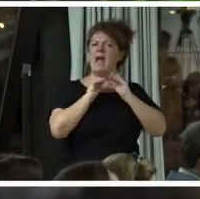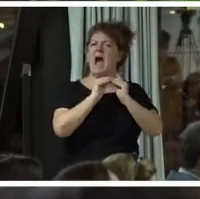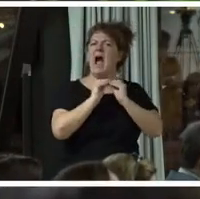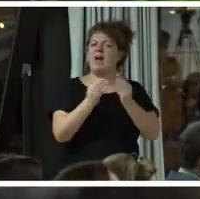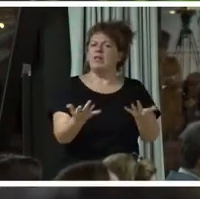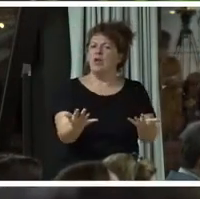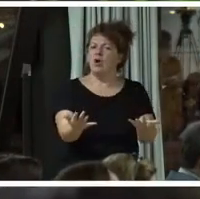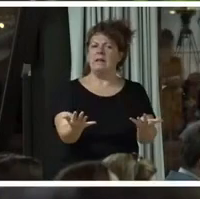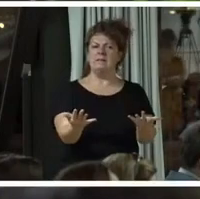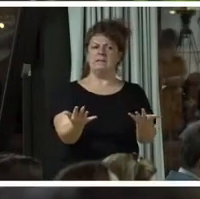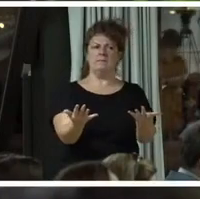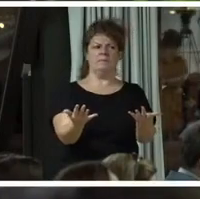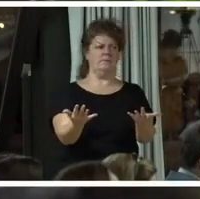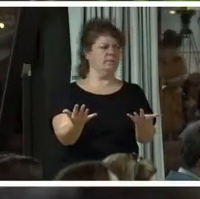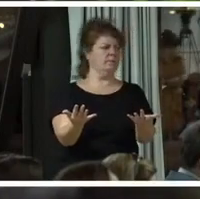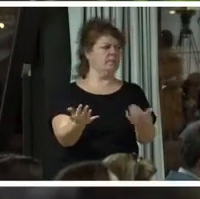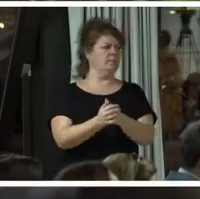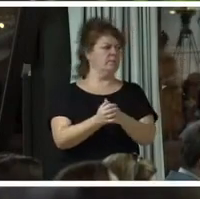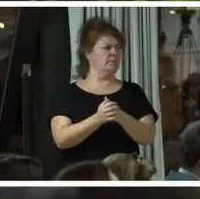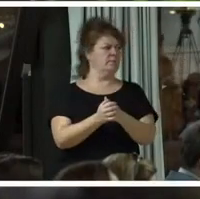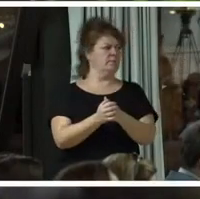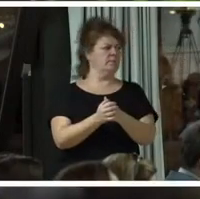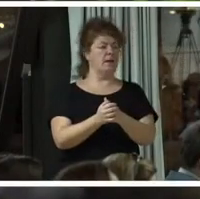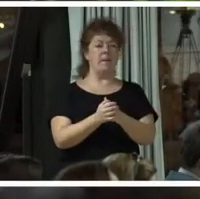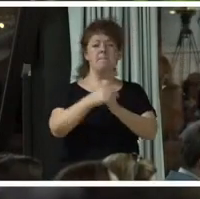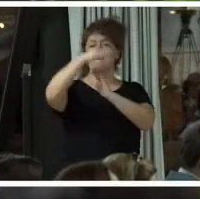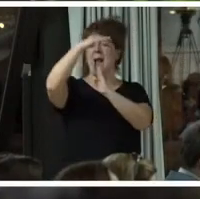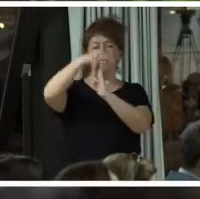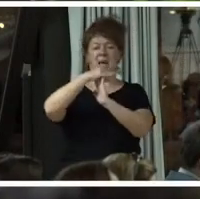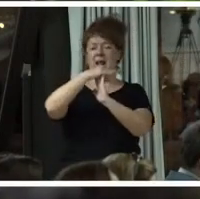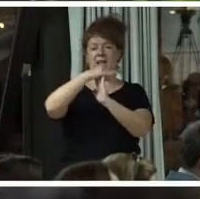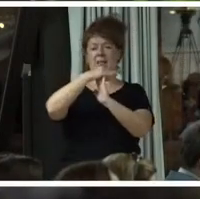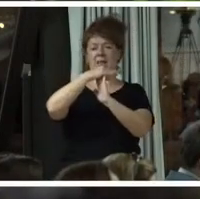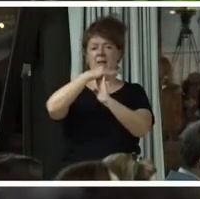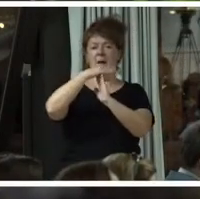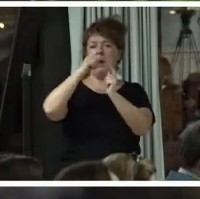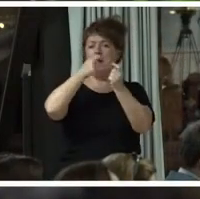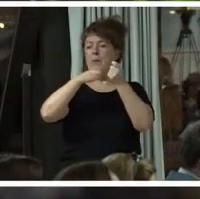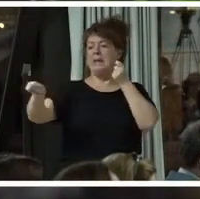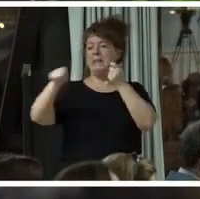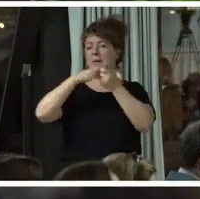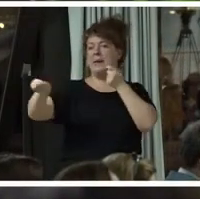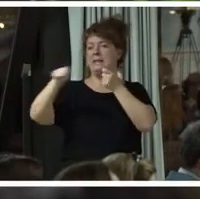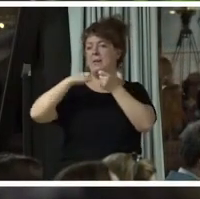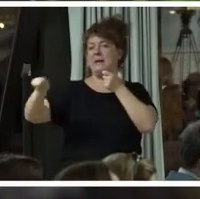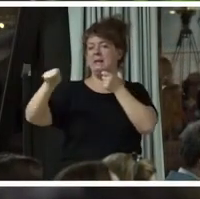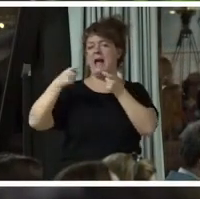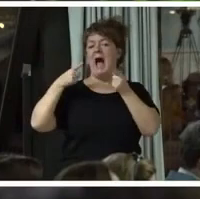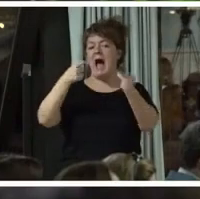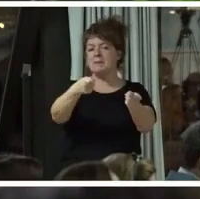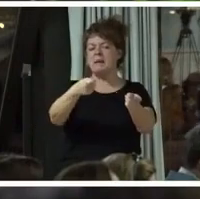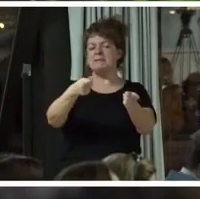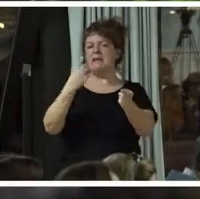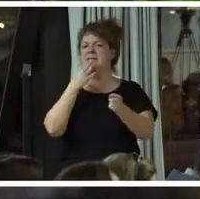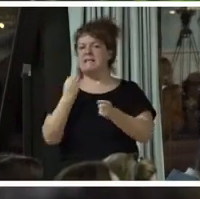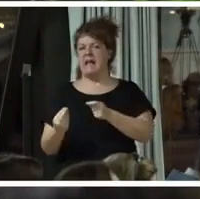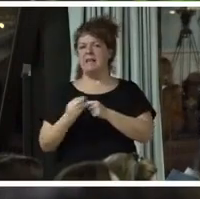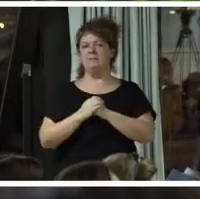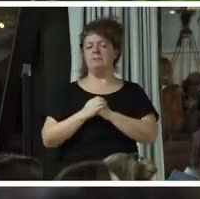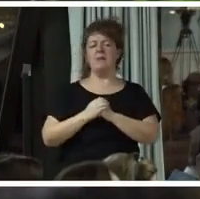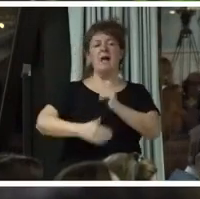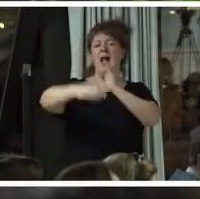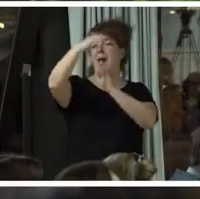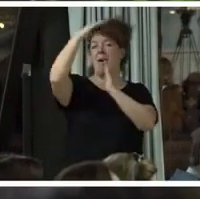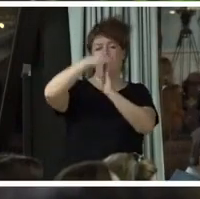lugar de eh que se paralice totalmente la venta de armas al a Israel que se